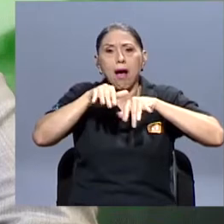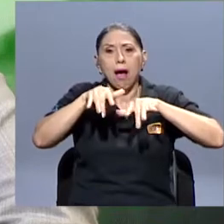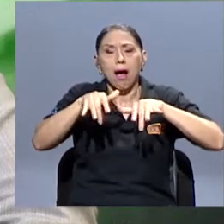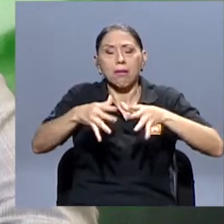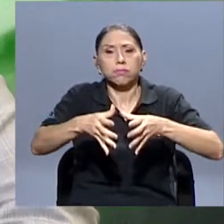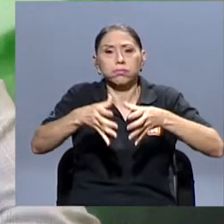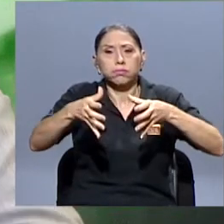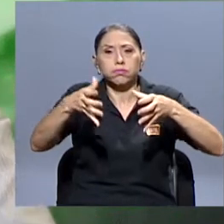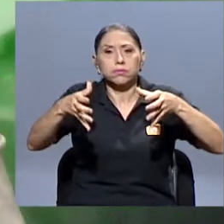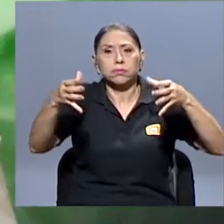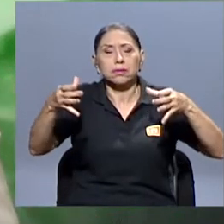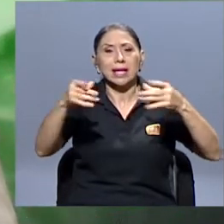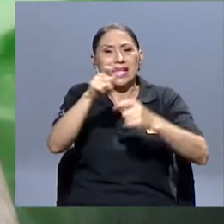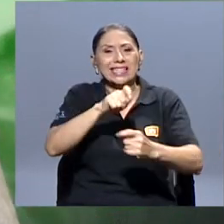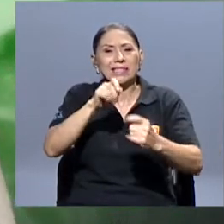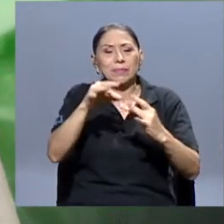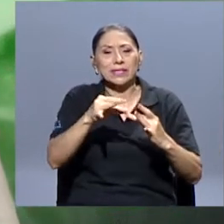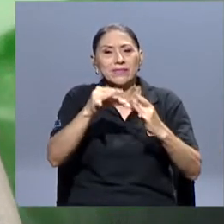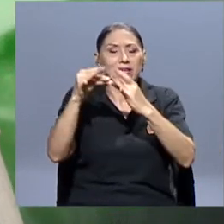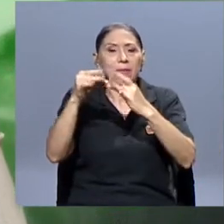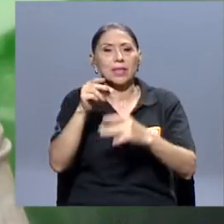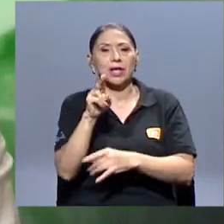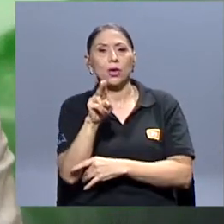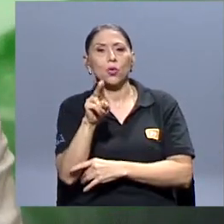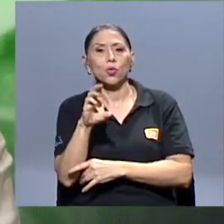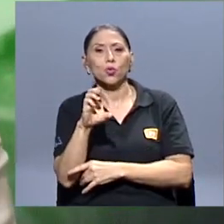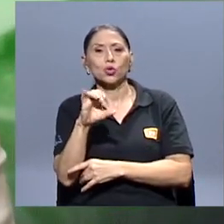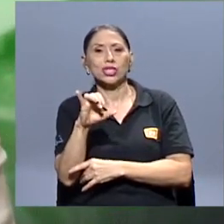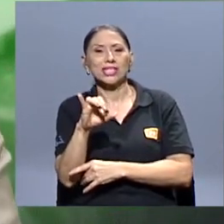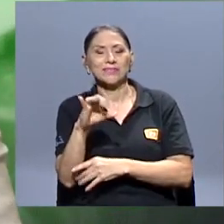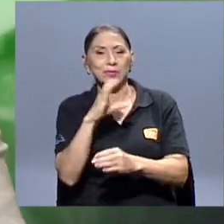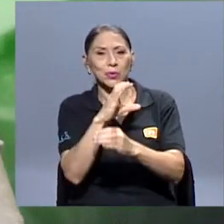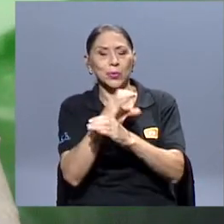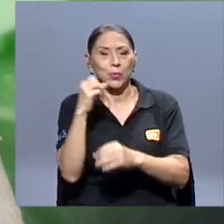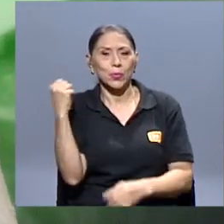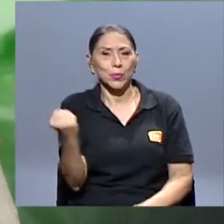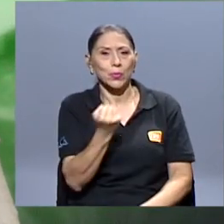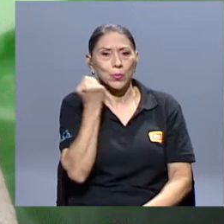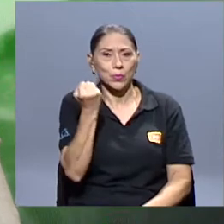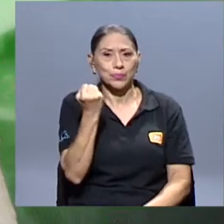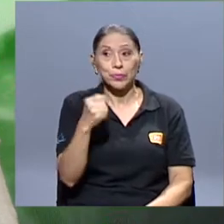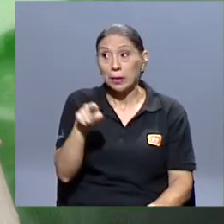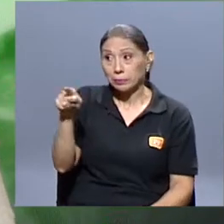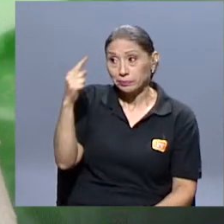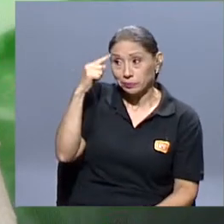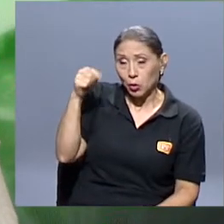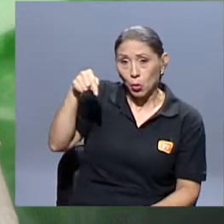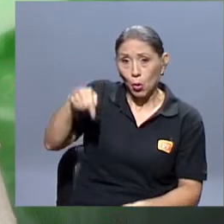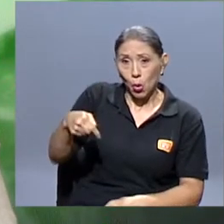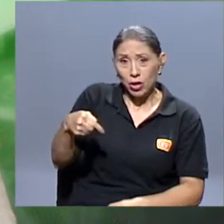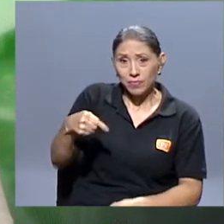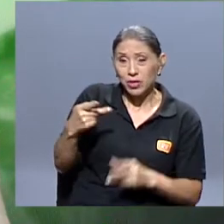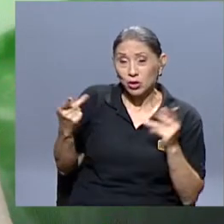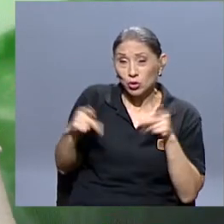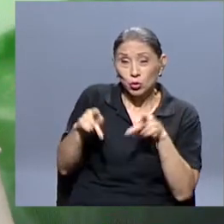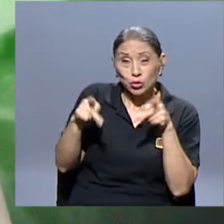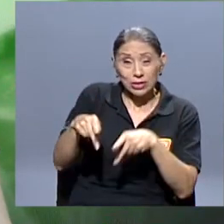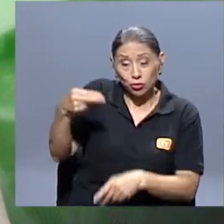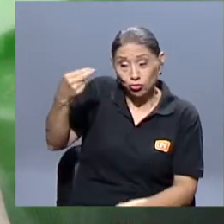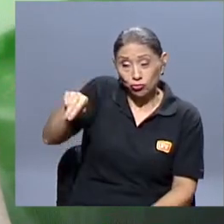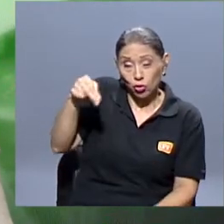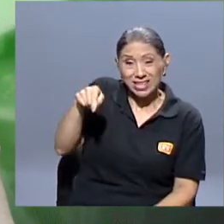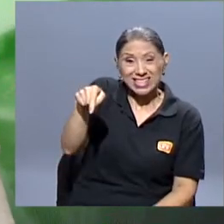específicamente en UCIs. Don Tomás, imagínese que el día de hoy una de las noticias de sucesos